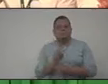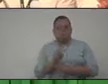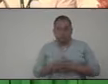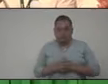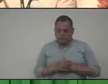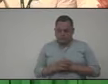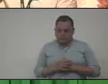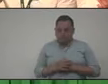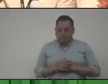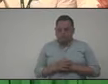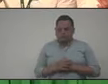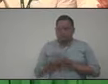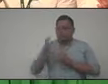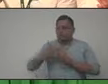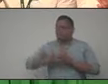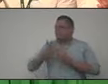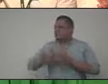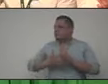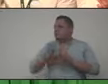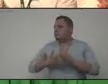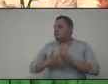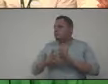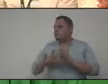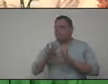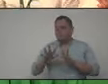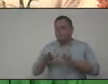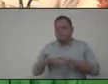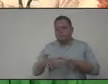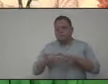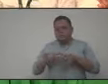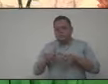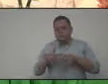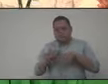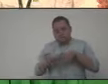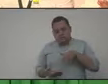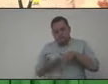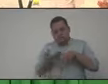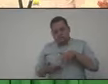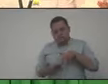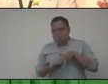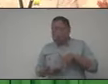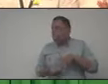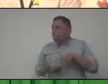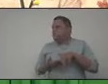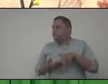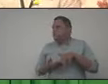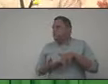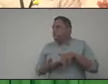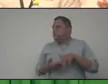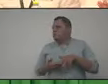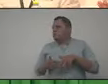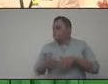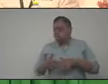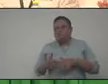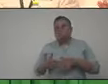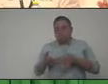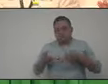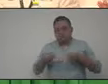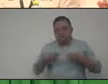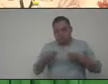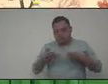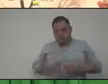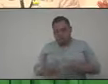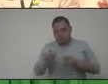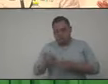Mi diagnóstico es malformación congénita en la tibia derecha. O sea, ¿tú naciste con...? Sí, señor. ¿Con